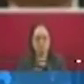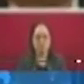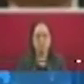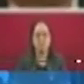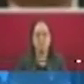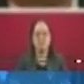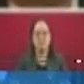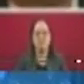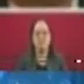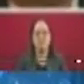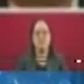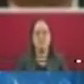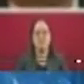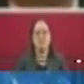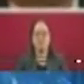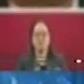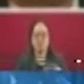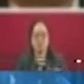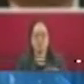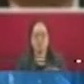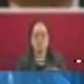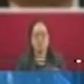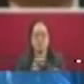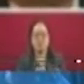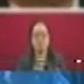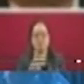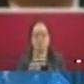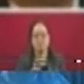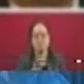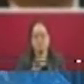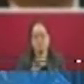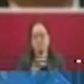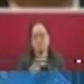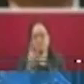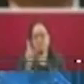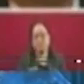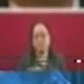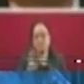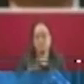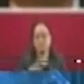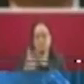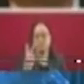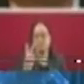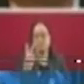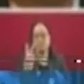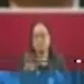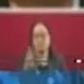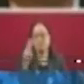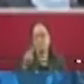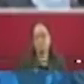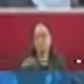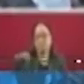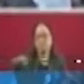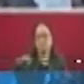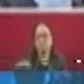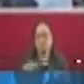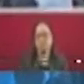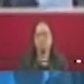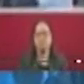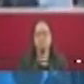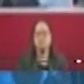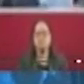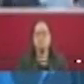dos ocasiones se ha expresado en contra de la ampliación del término constitucional. Ahora, del